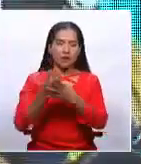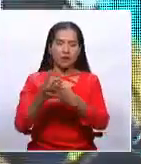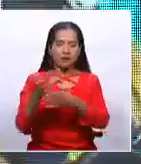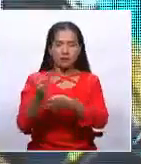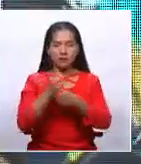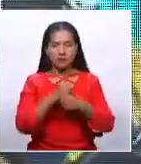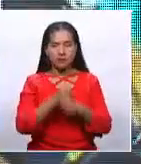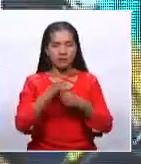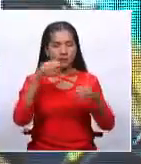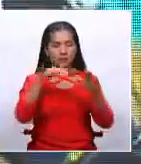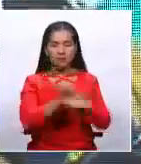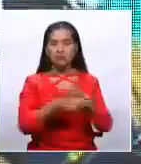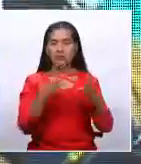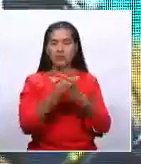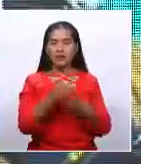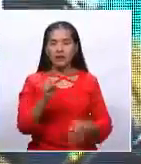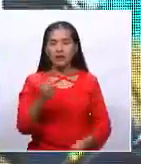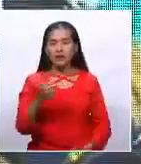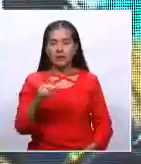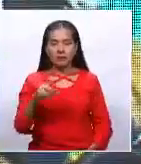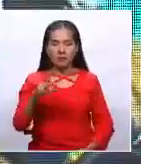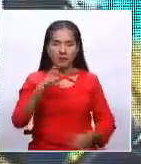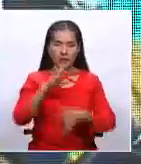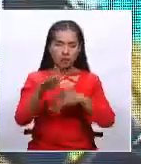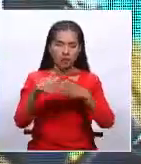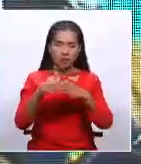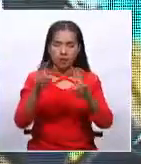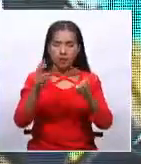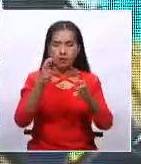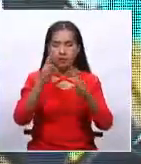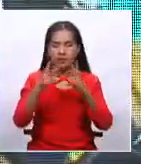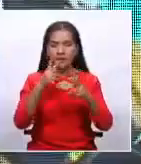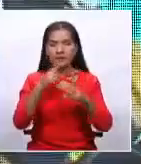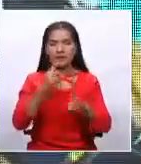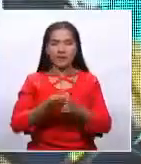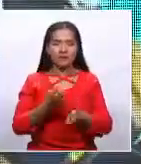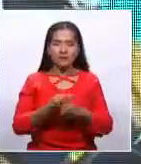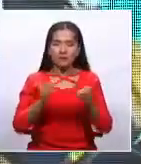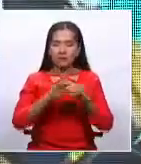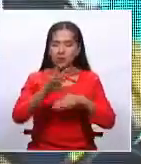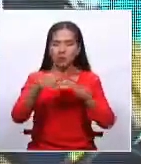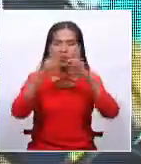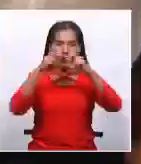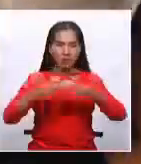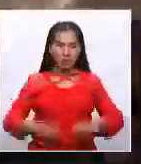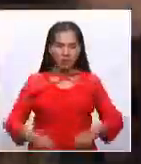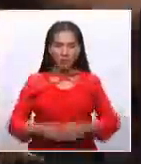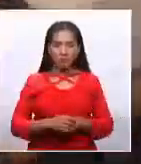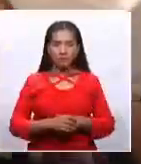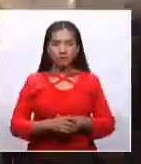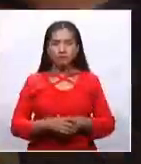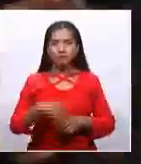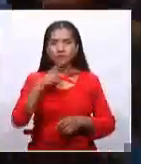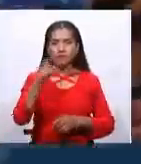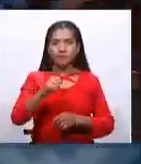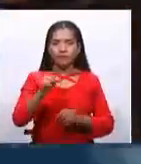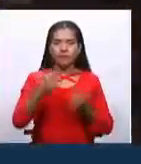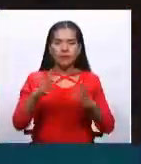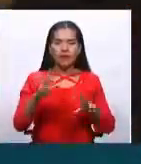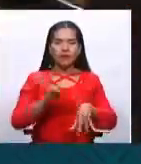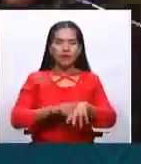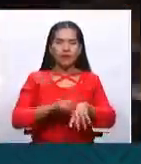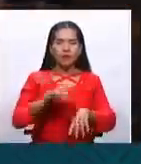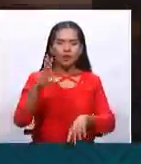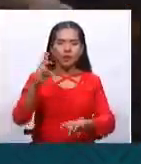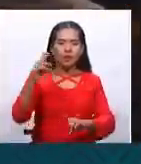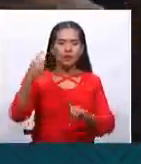de San Pedro. Esto en cumplimiento de la detención preventiva en el marco de su investigación. Sí, por el lapso de 6 meses, eso es lo